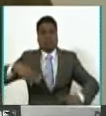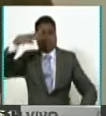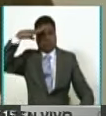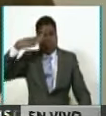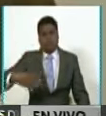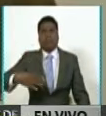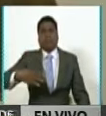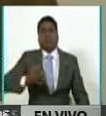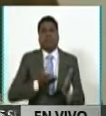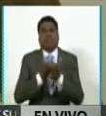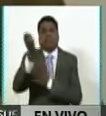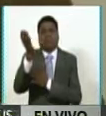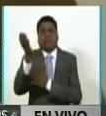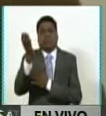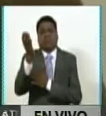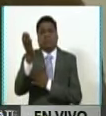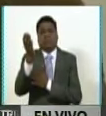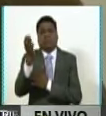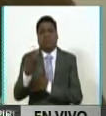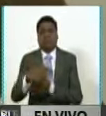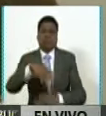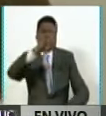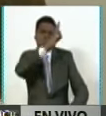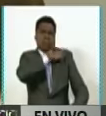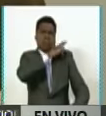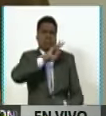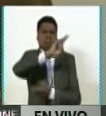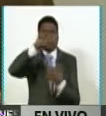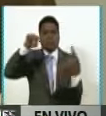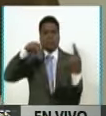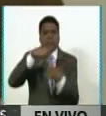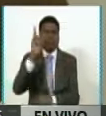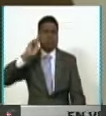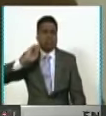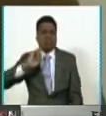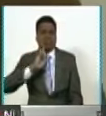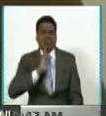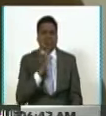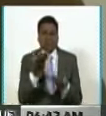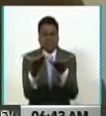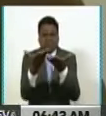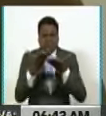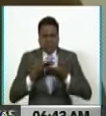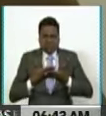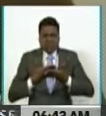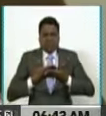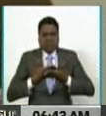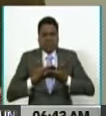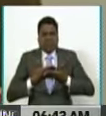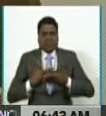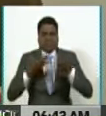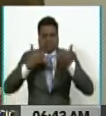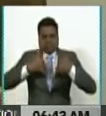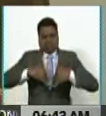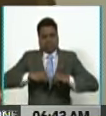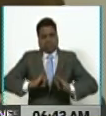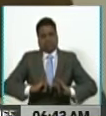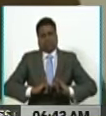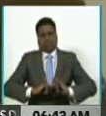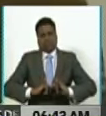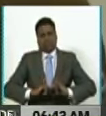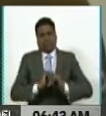eterno líder de la revolución bolivariana, que dejó en las manos de su hijo,